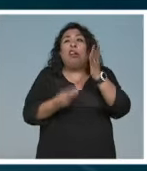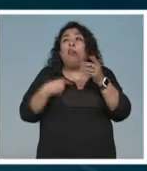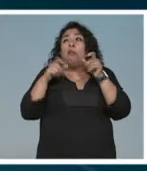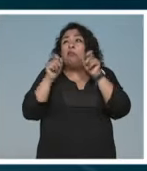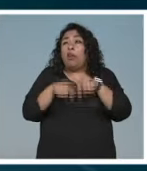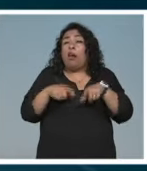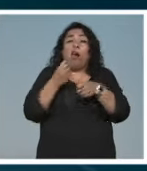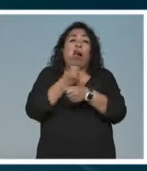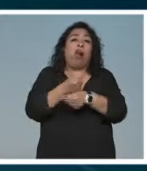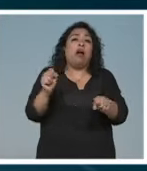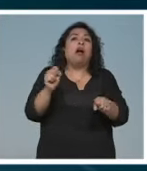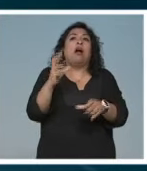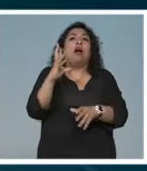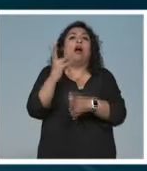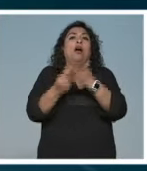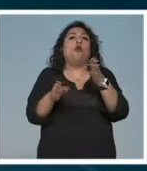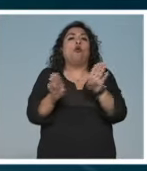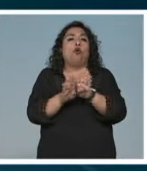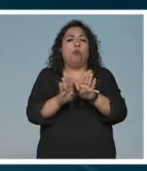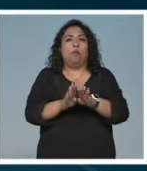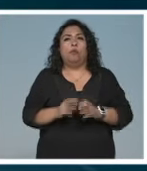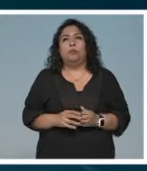situación.